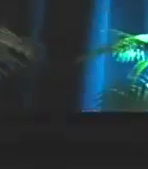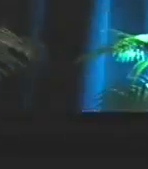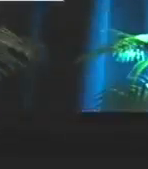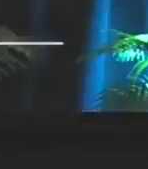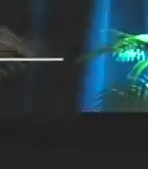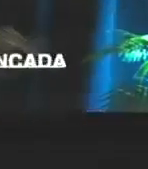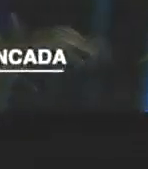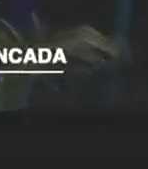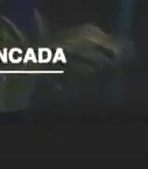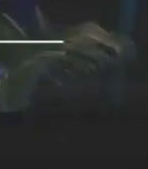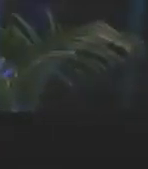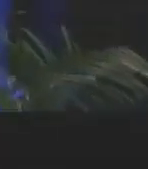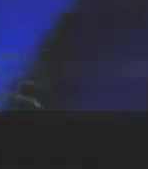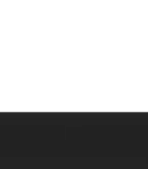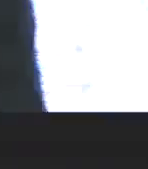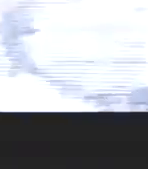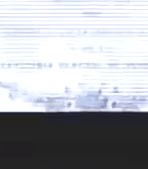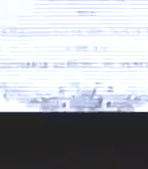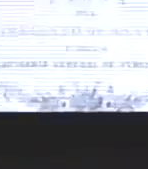Con Samuel Moncada.